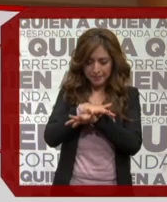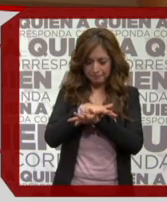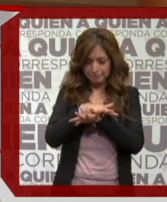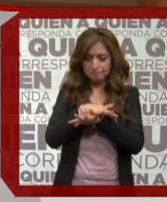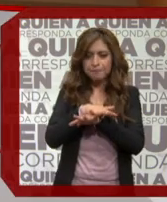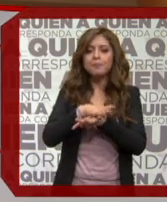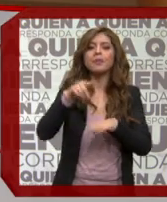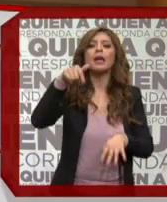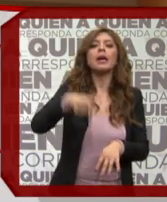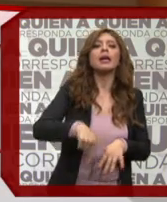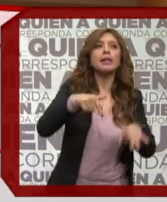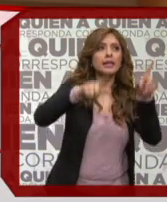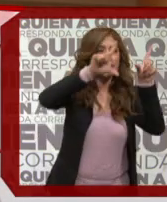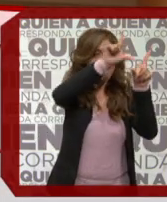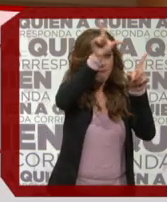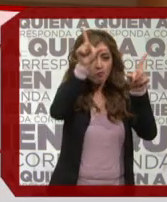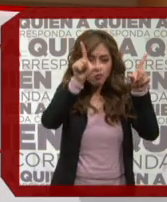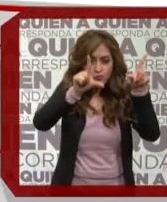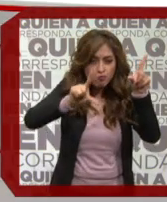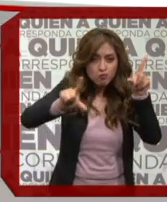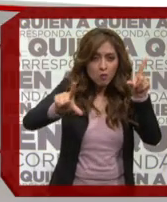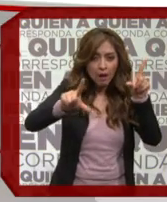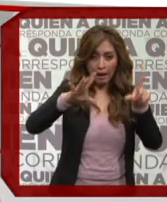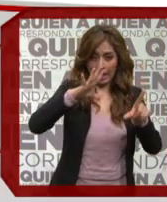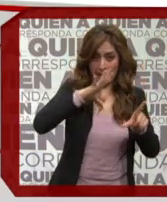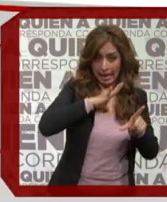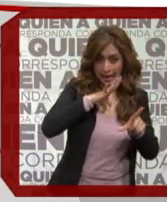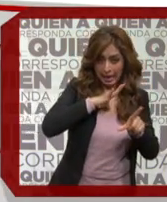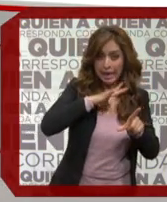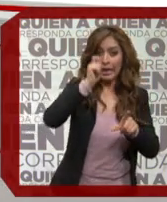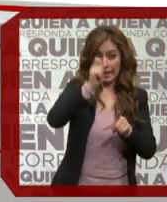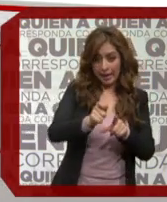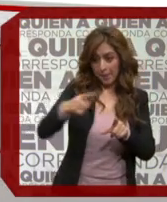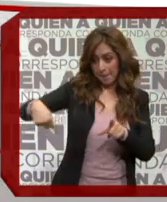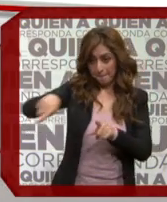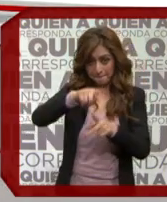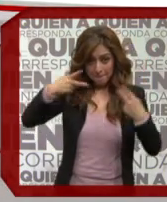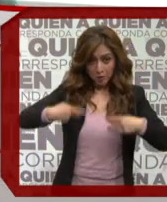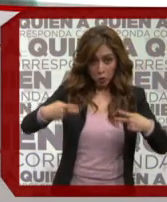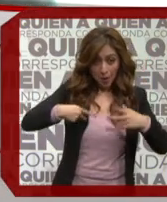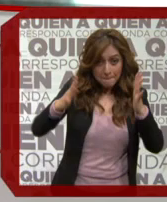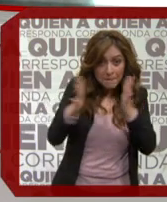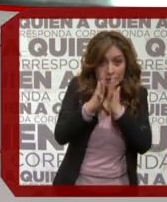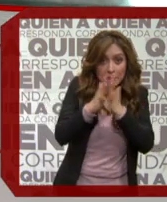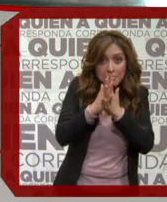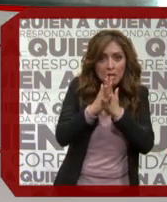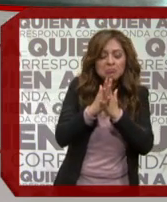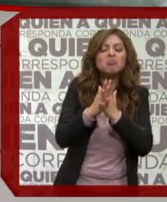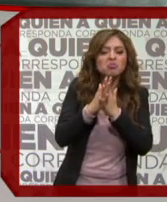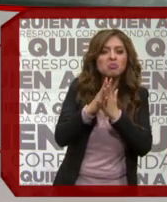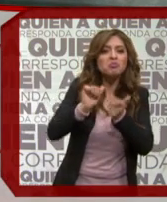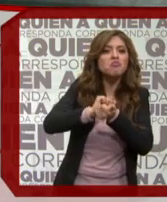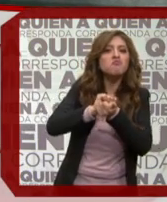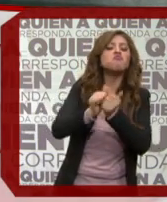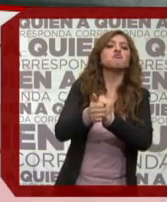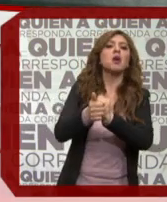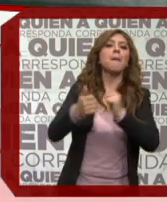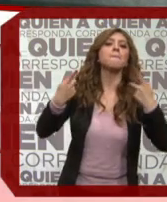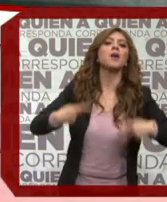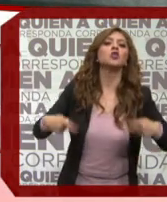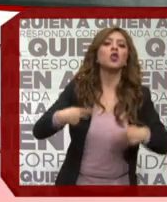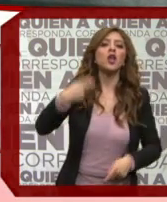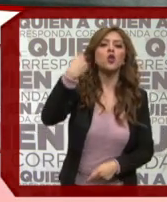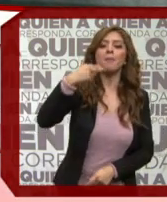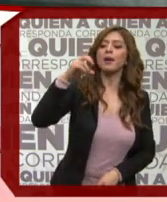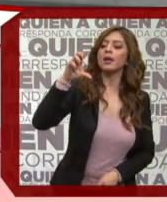una república existe una participación de la gente, la gente se convierte en ciudadano.